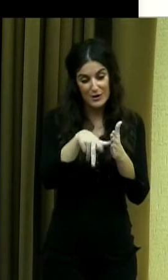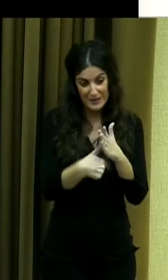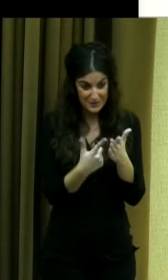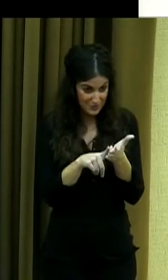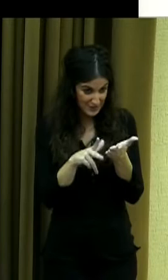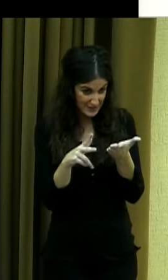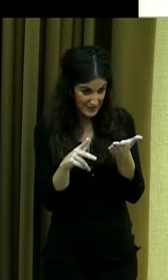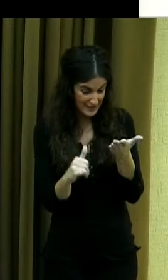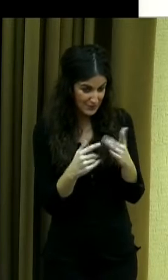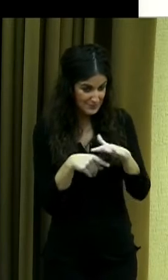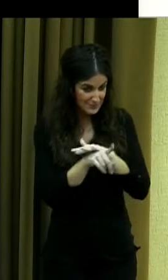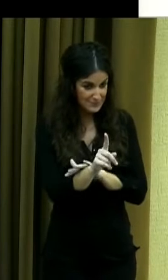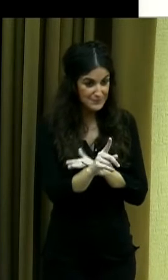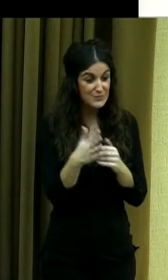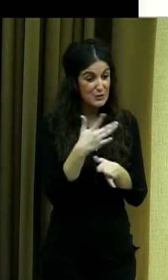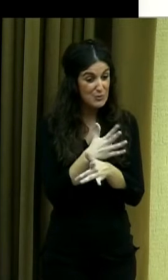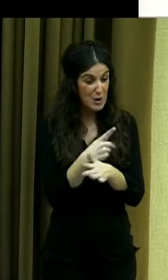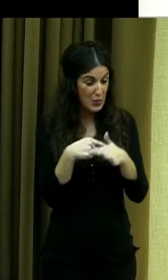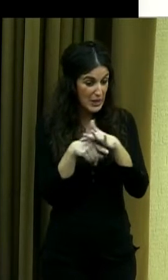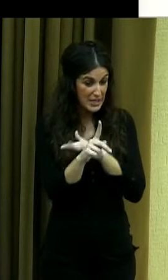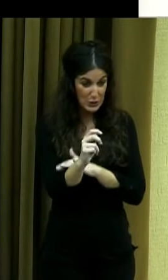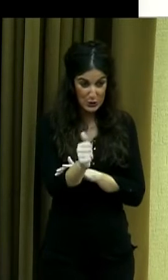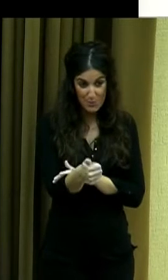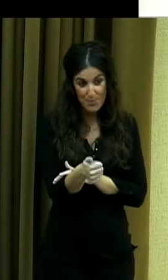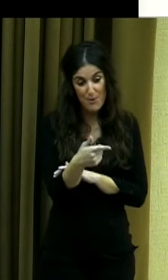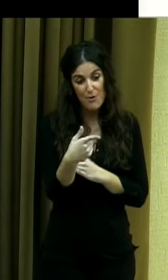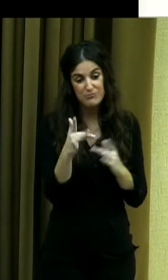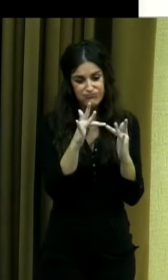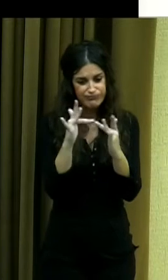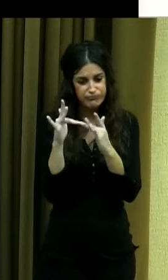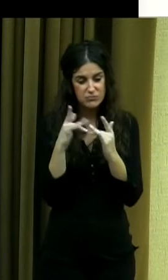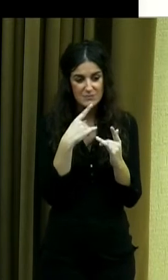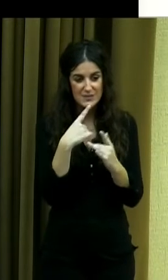lenguaje, un juego poco desarrollado o dificultades en la interacción con